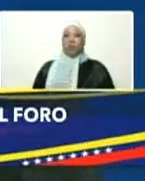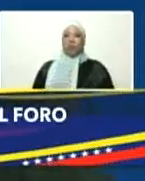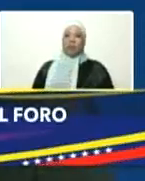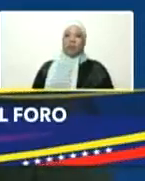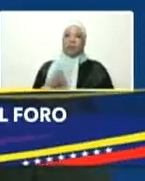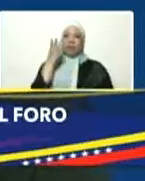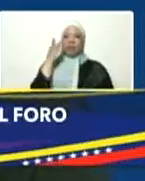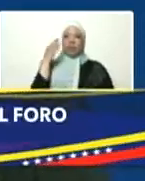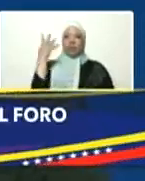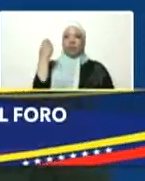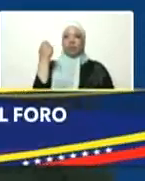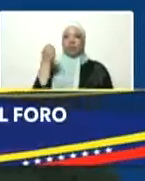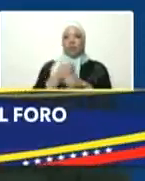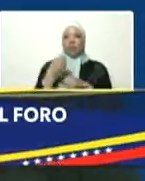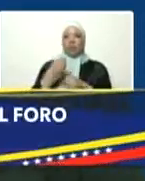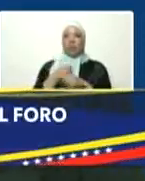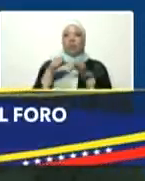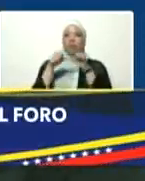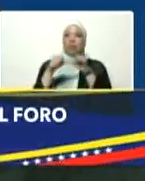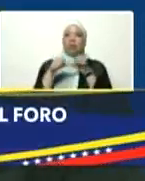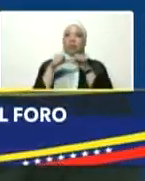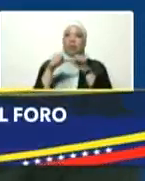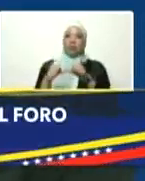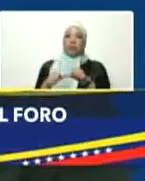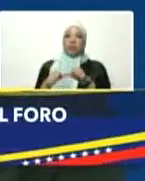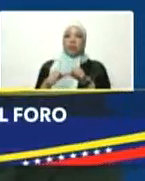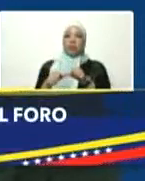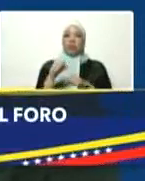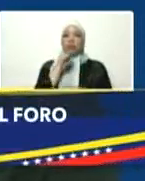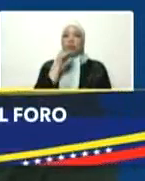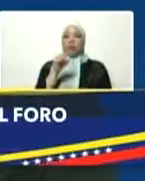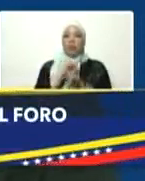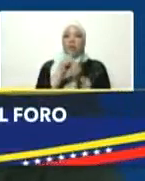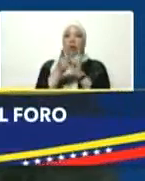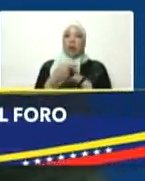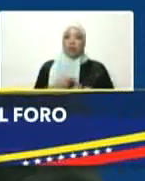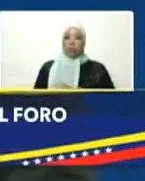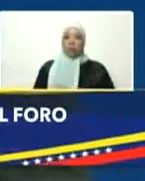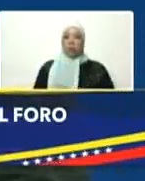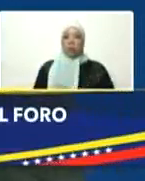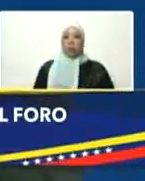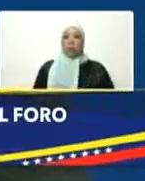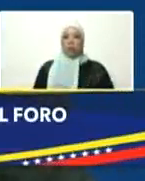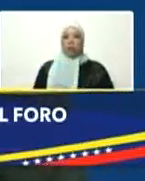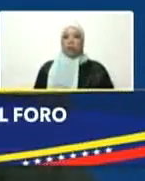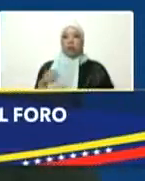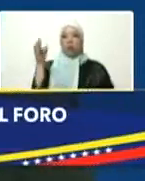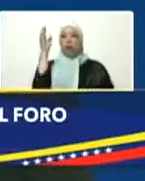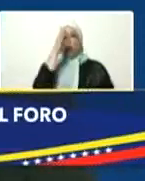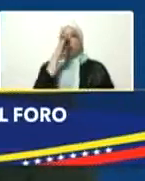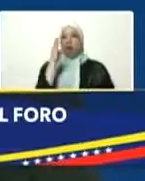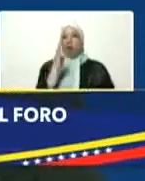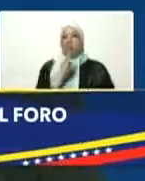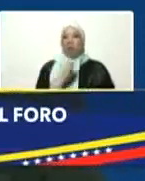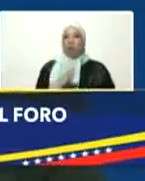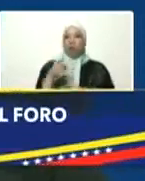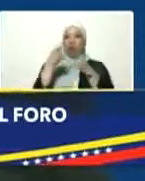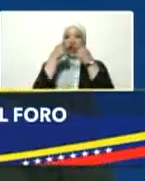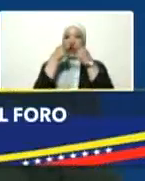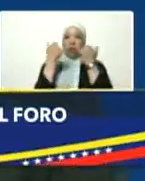deseo de continuar por esa transformación, no nada más de Brasil a favor de los más